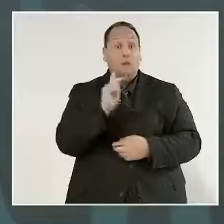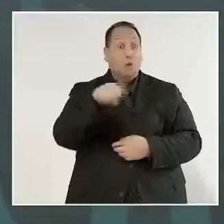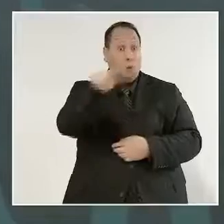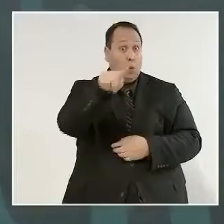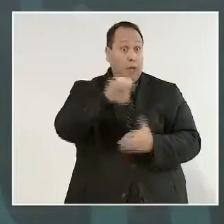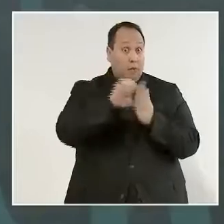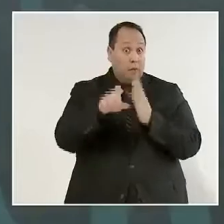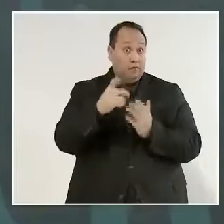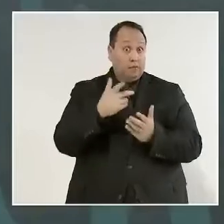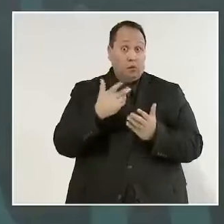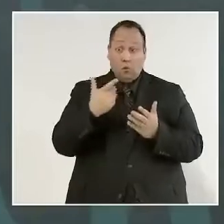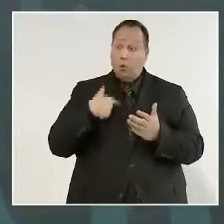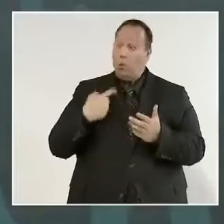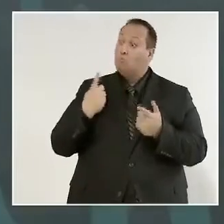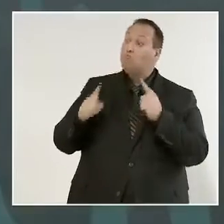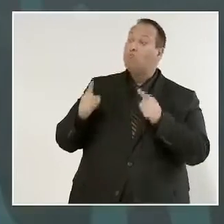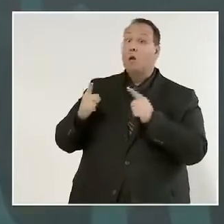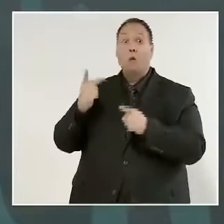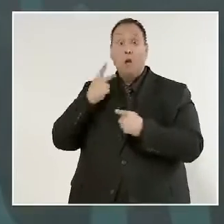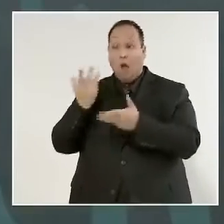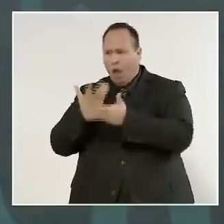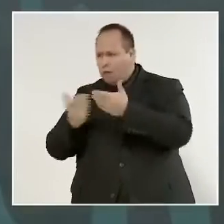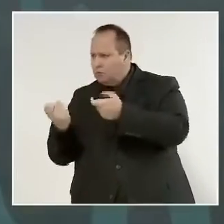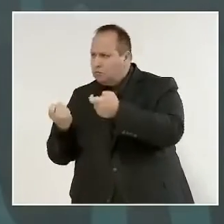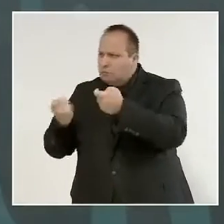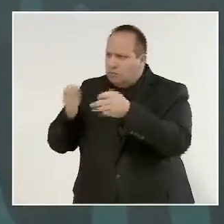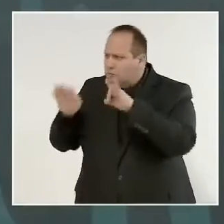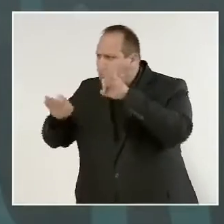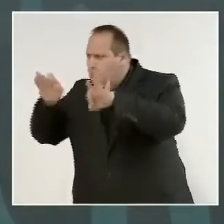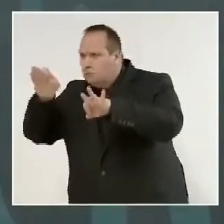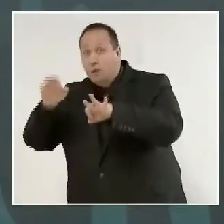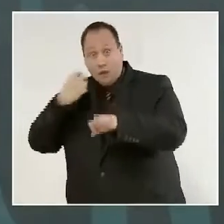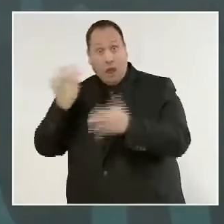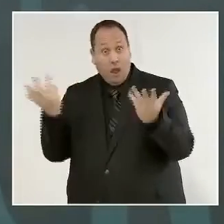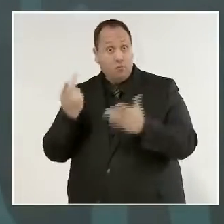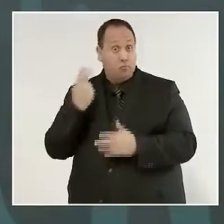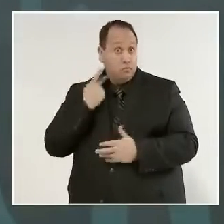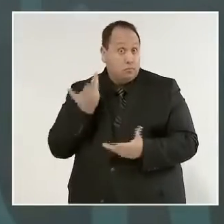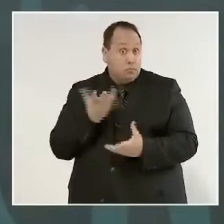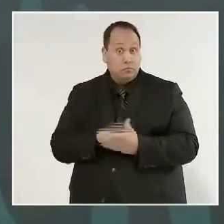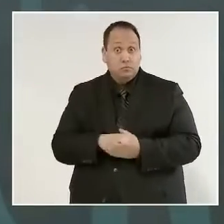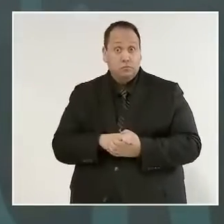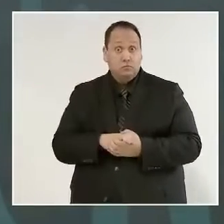quieres hacer política, eso